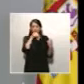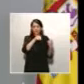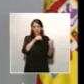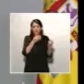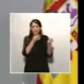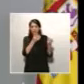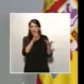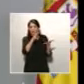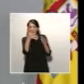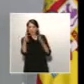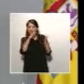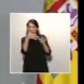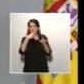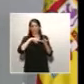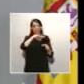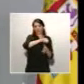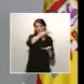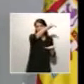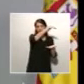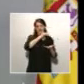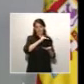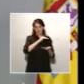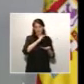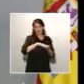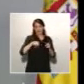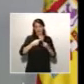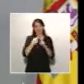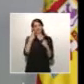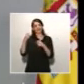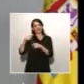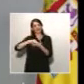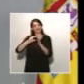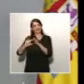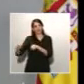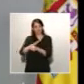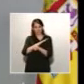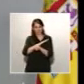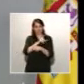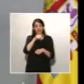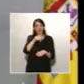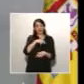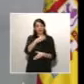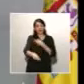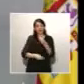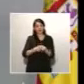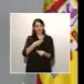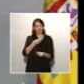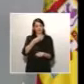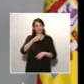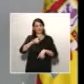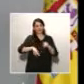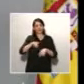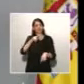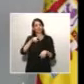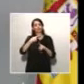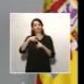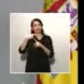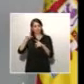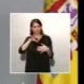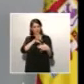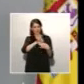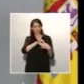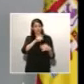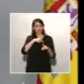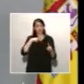a las necesidades del sistema. Esto lo hemos hecho para determinados productos y, desde luego, nuestro objetivo es hacerlo